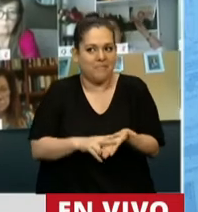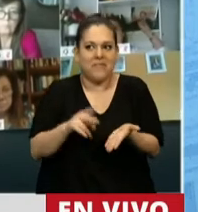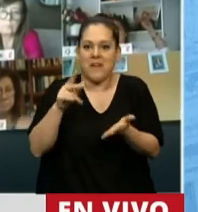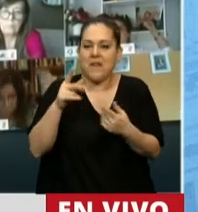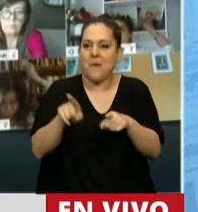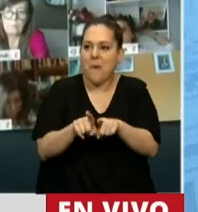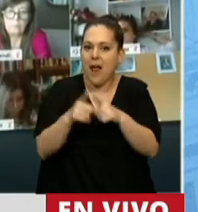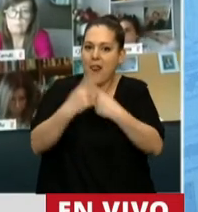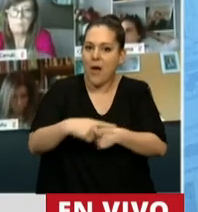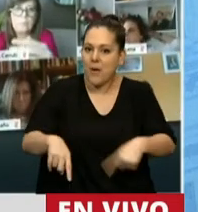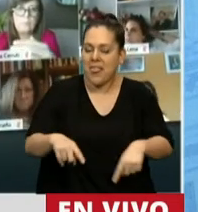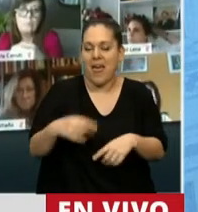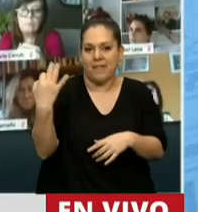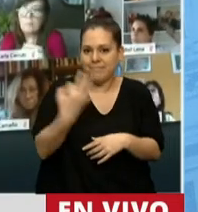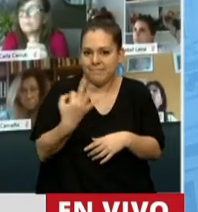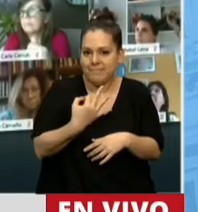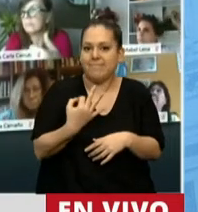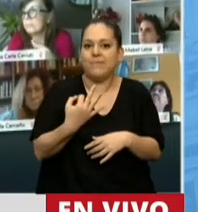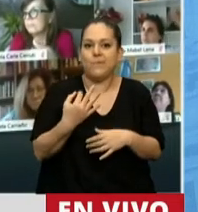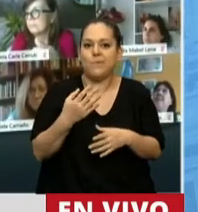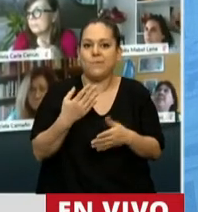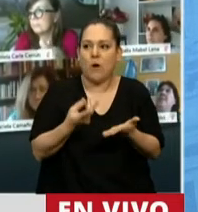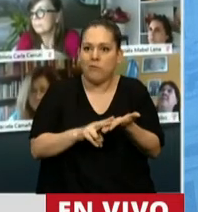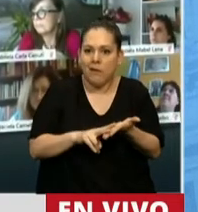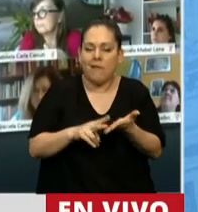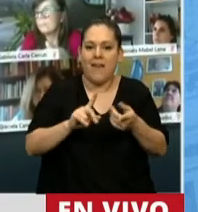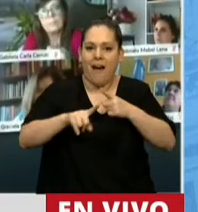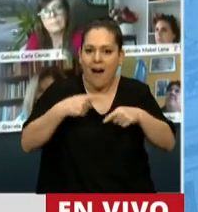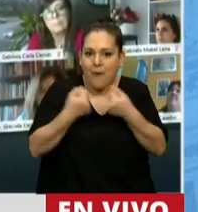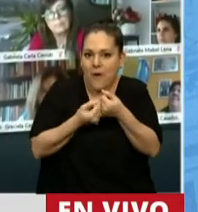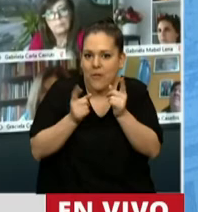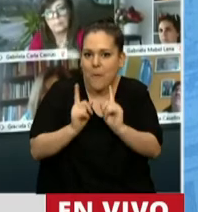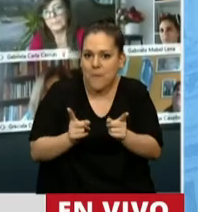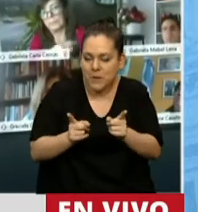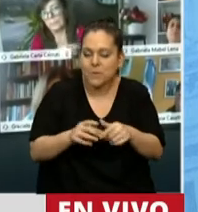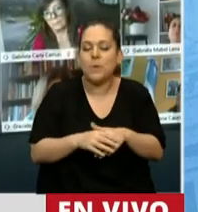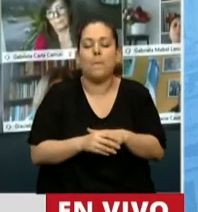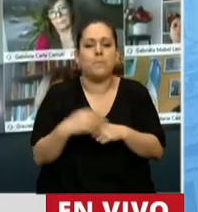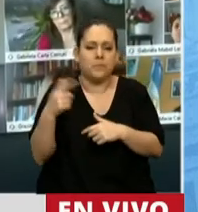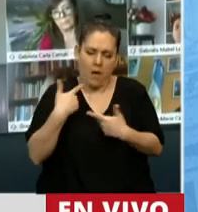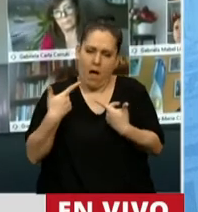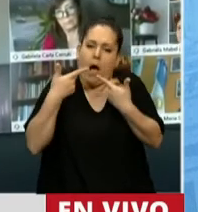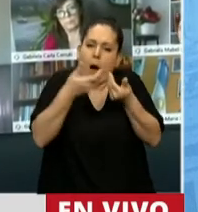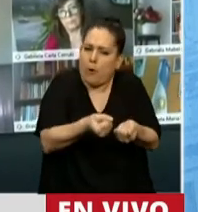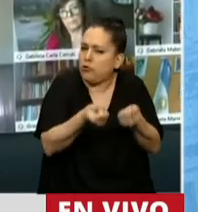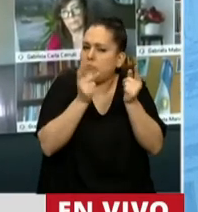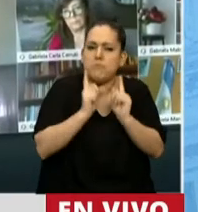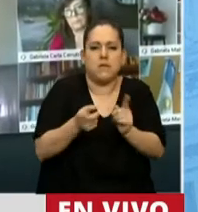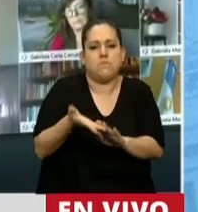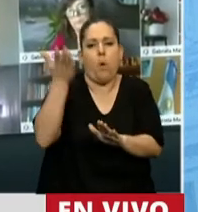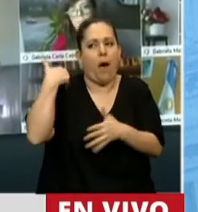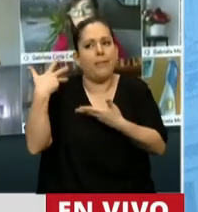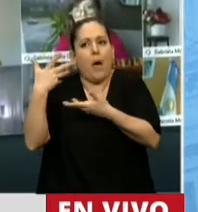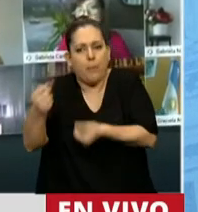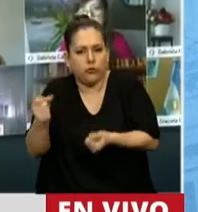noticias de que estamos en los umbrales de ese acuerdo. Vamos a apoyar con la misma convicción